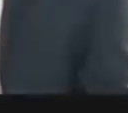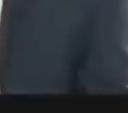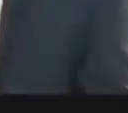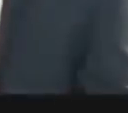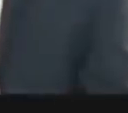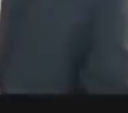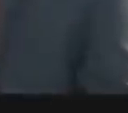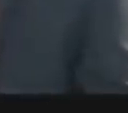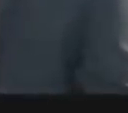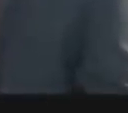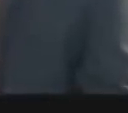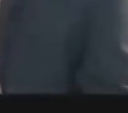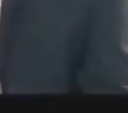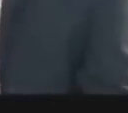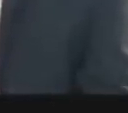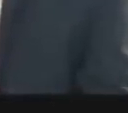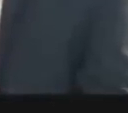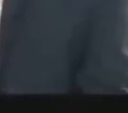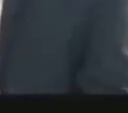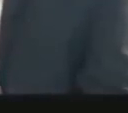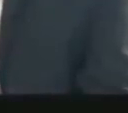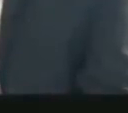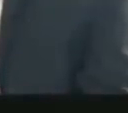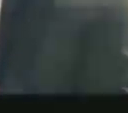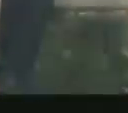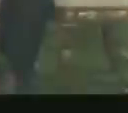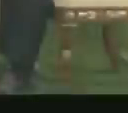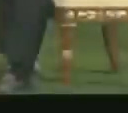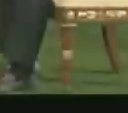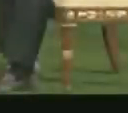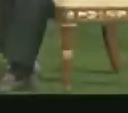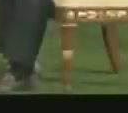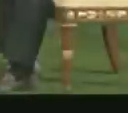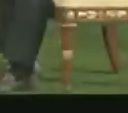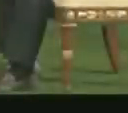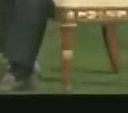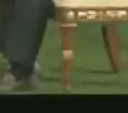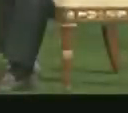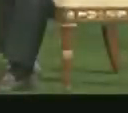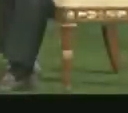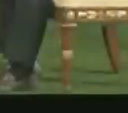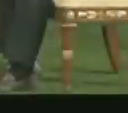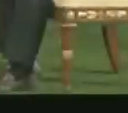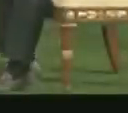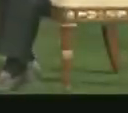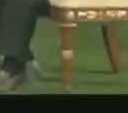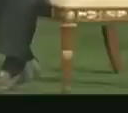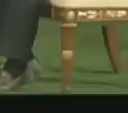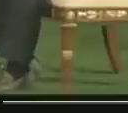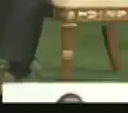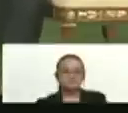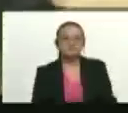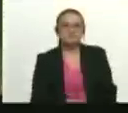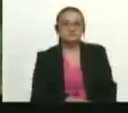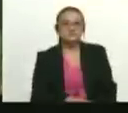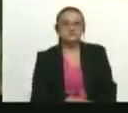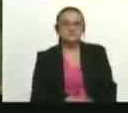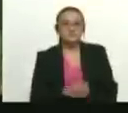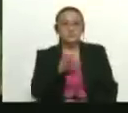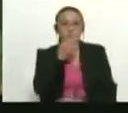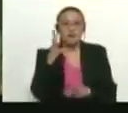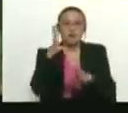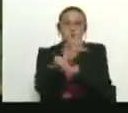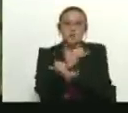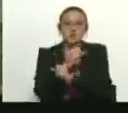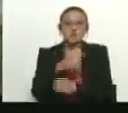Buenas noches, presidente. Buenas Muchas noches. gracias por conceder la entrevista a la agencia de noticias Xinhua de China. Y hoy vamos